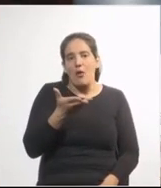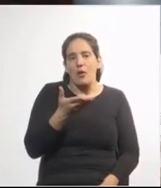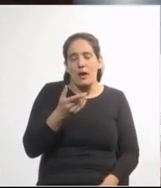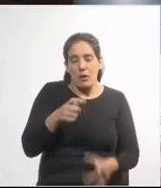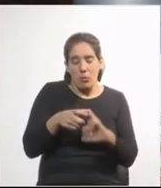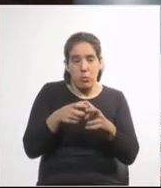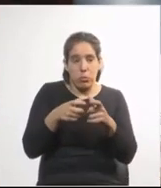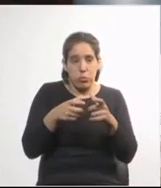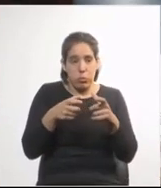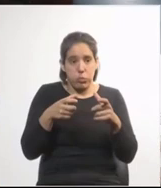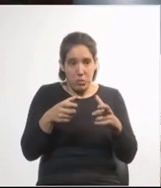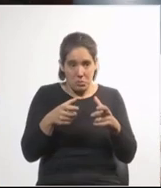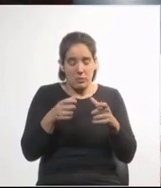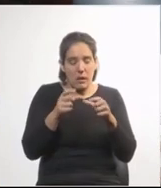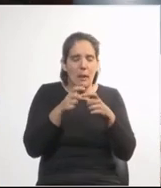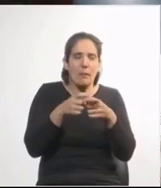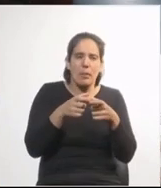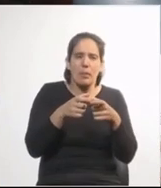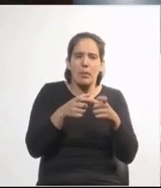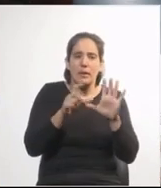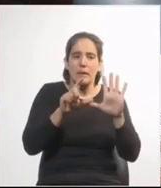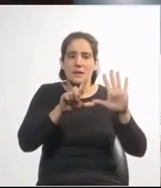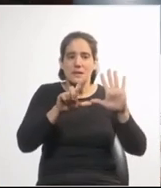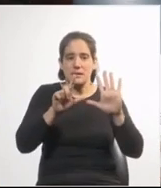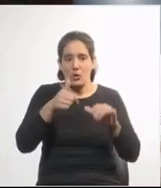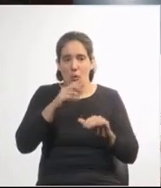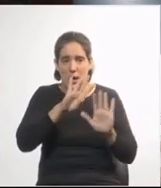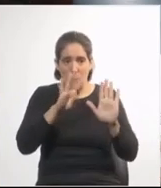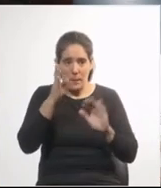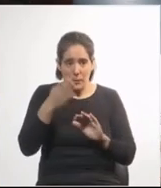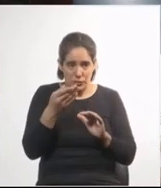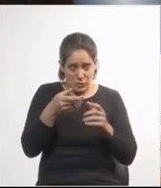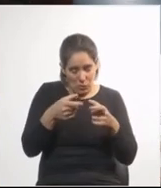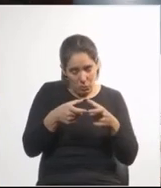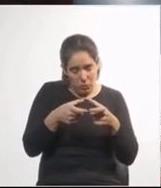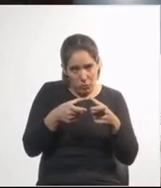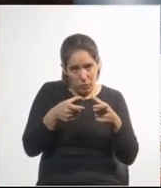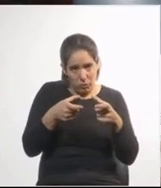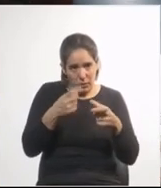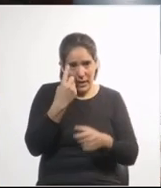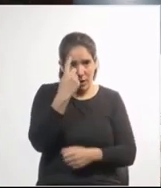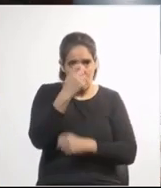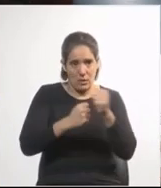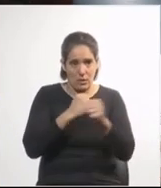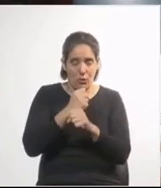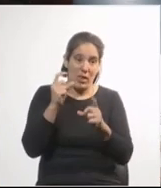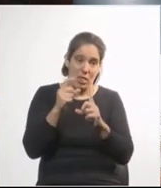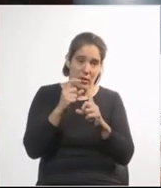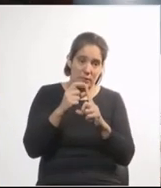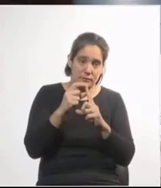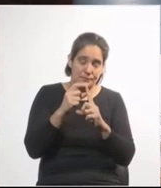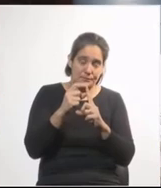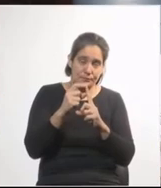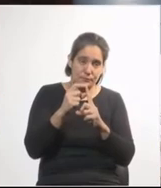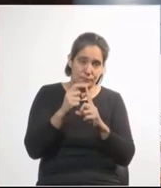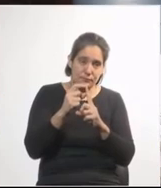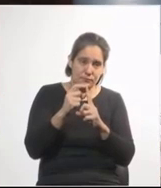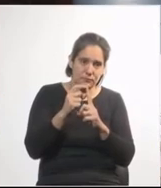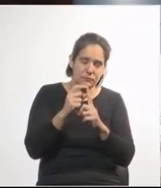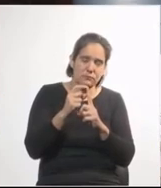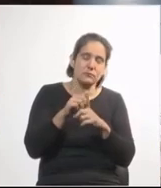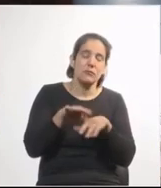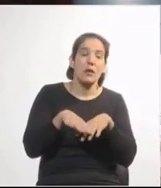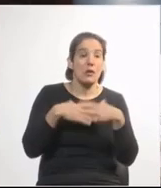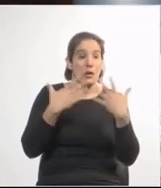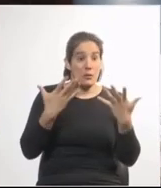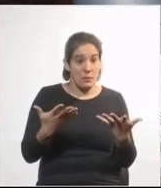se expande a un muy buen ritmo del 7,9% interanual medido en dólares. En cuanto a los